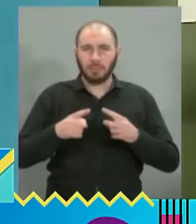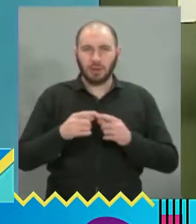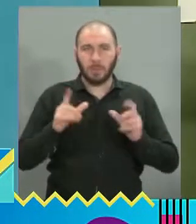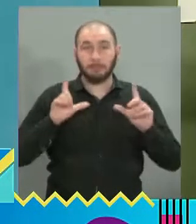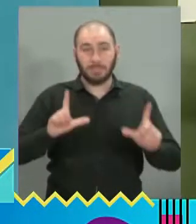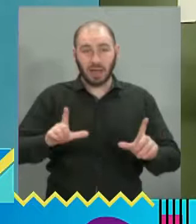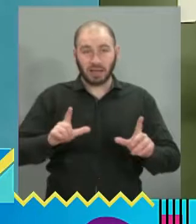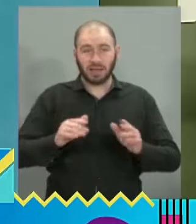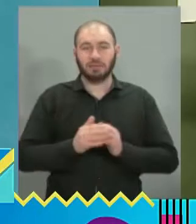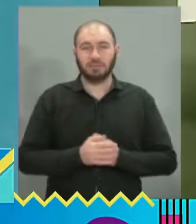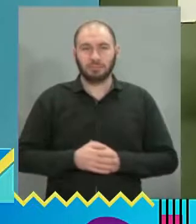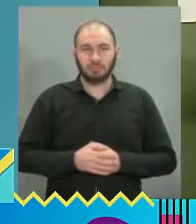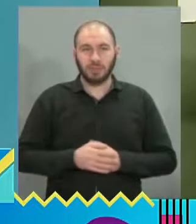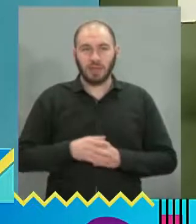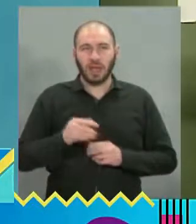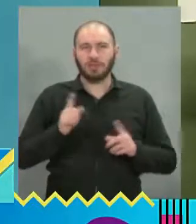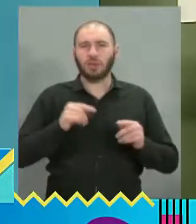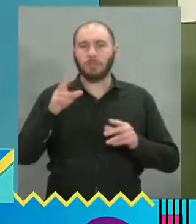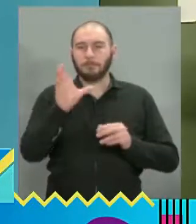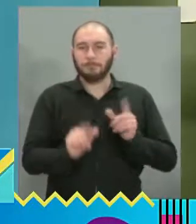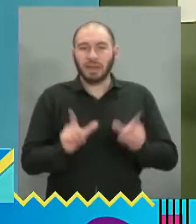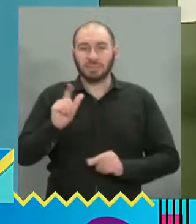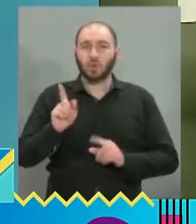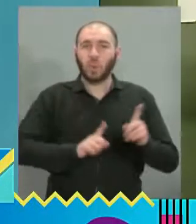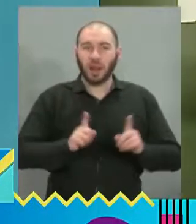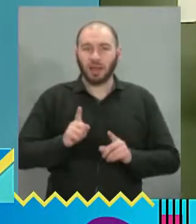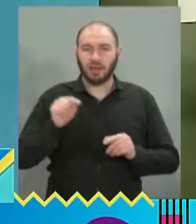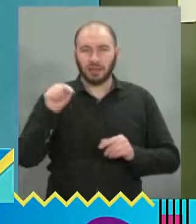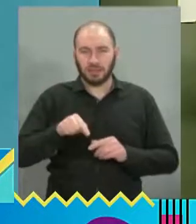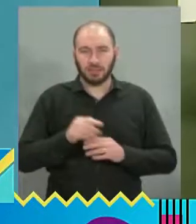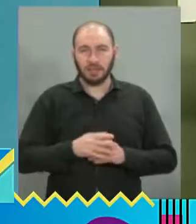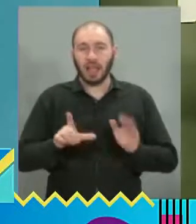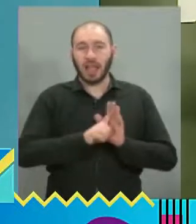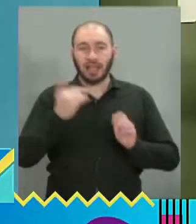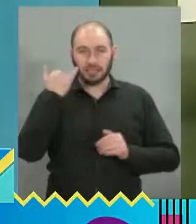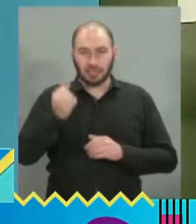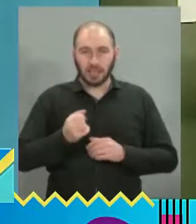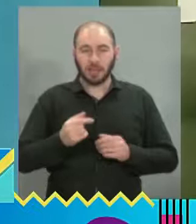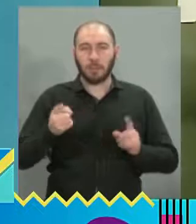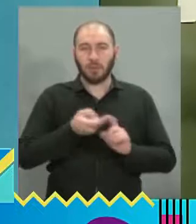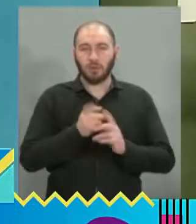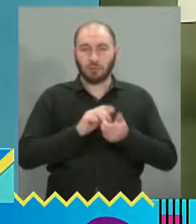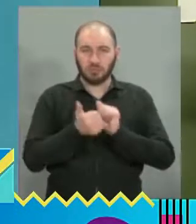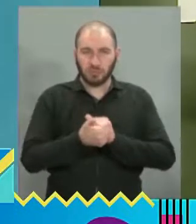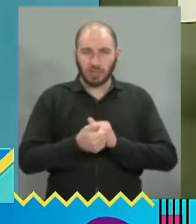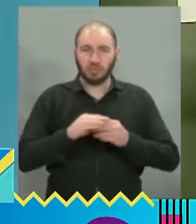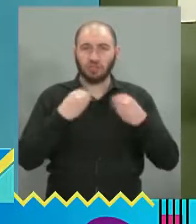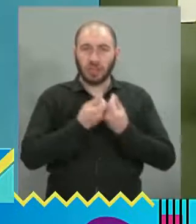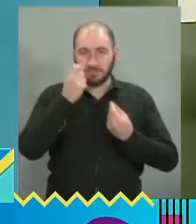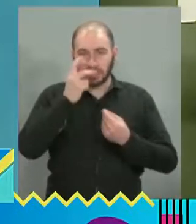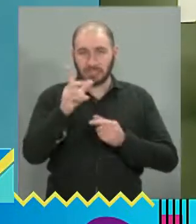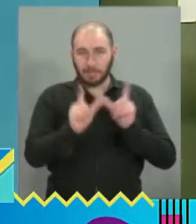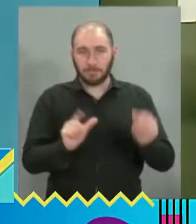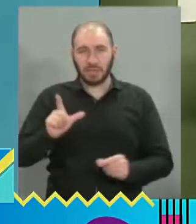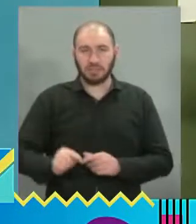la placa, quiero repasar cuáles son los países donde ya se ha legalizado el matrimonio igualitario. Son 23